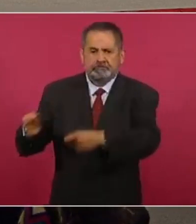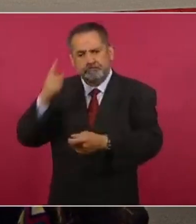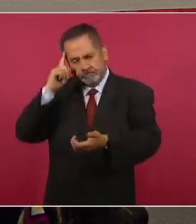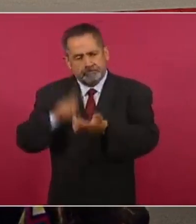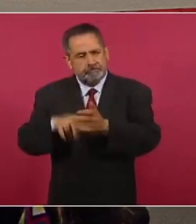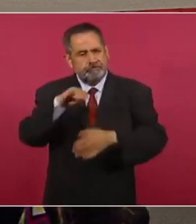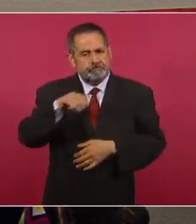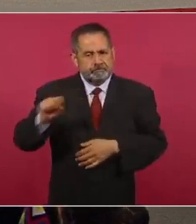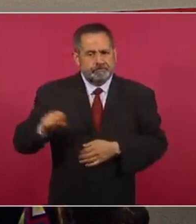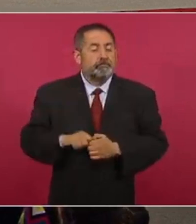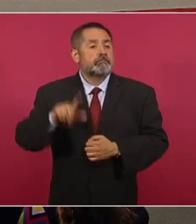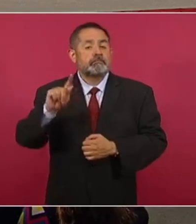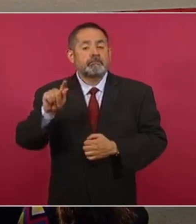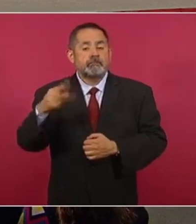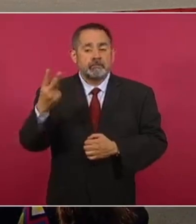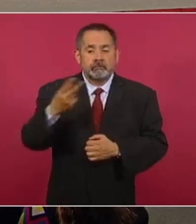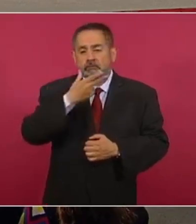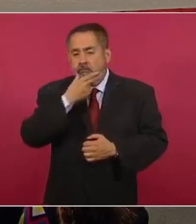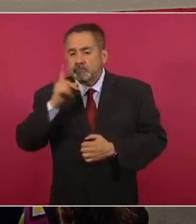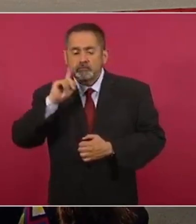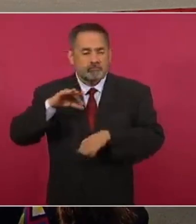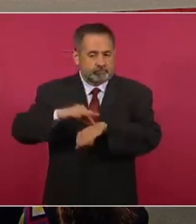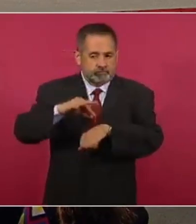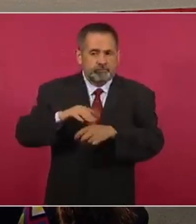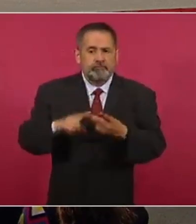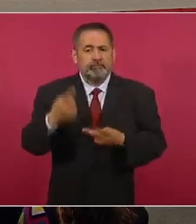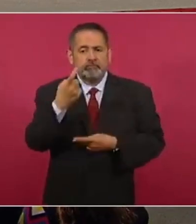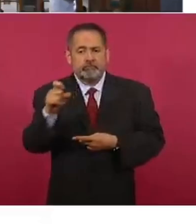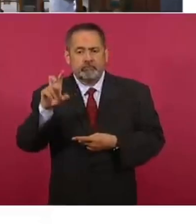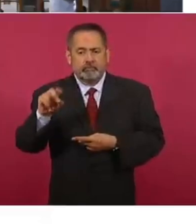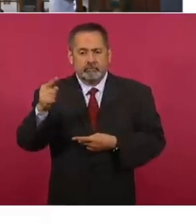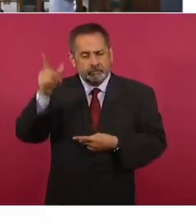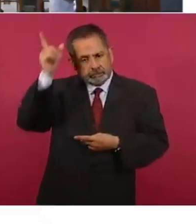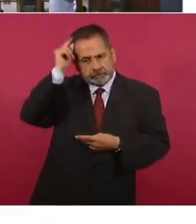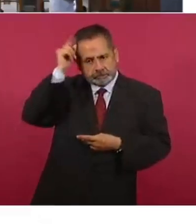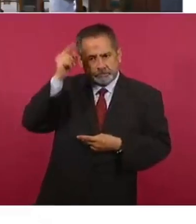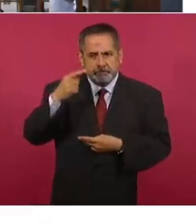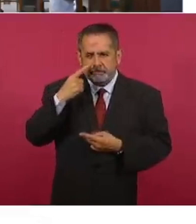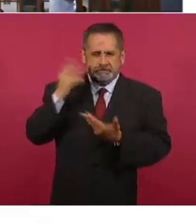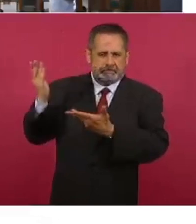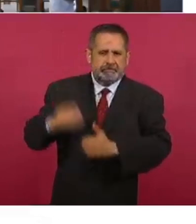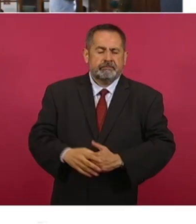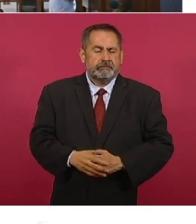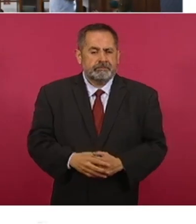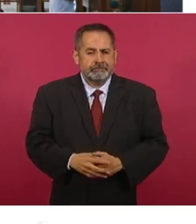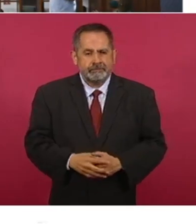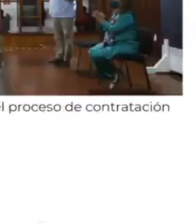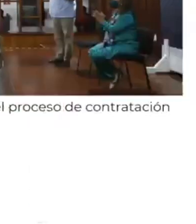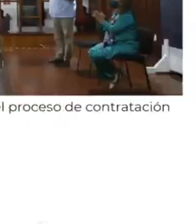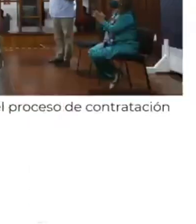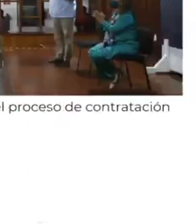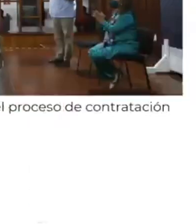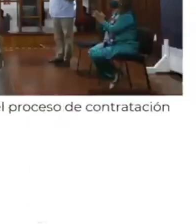72 médicos y médicas 131 enfermeras 35 paramédicos todos ellos tenían